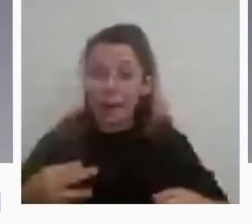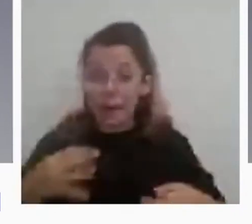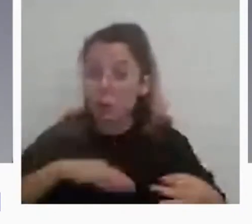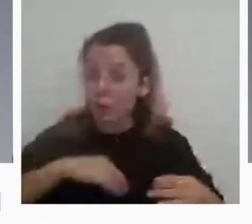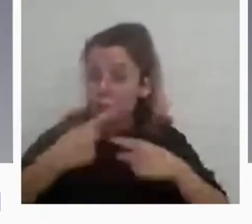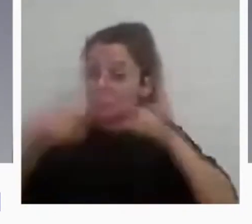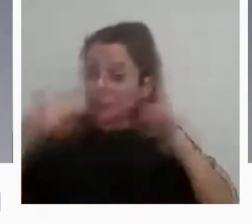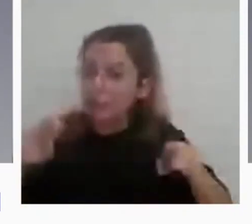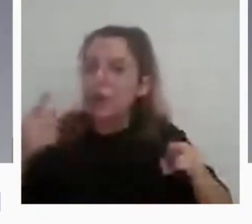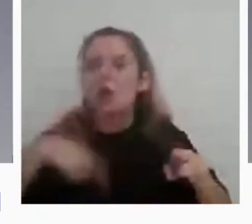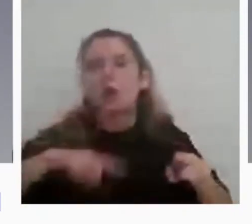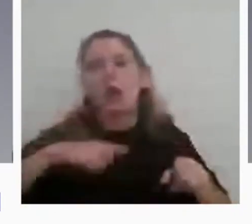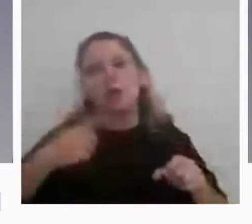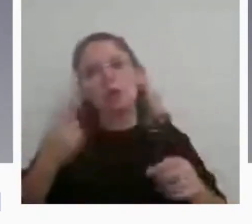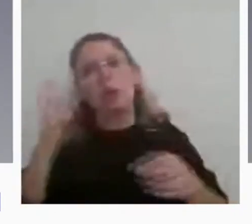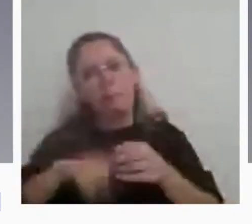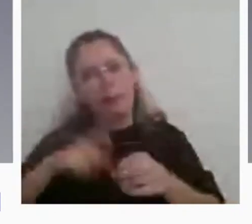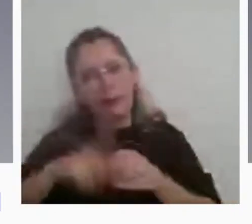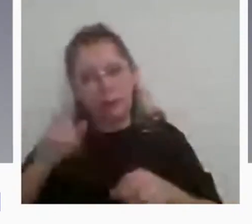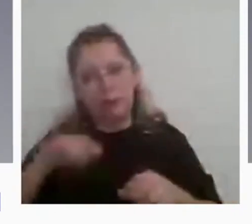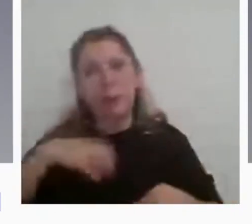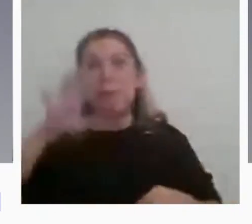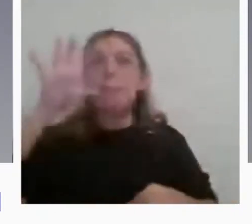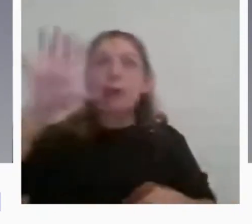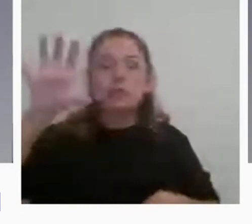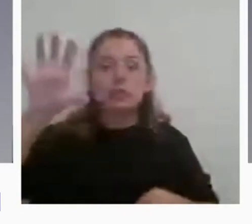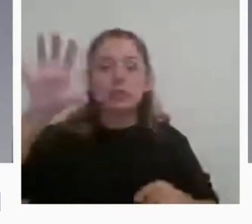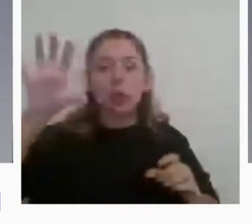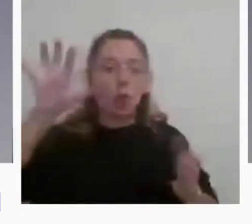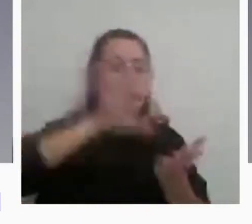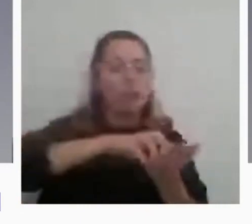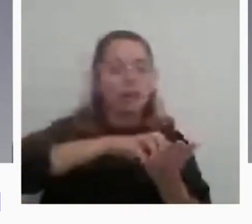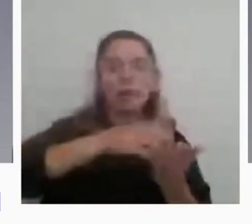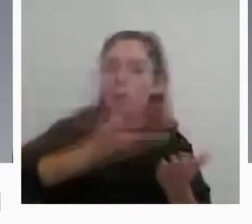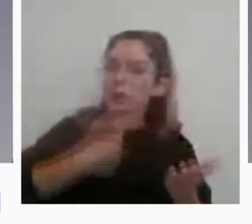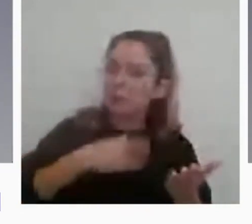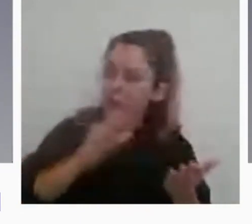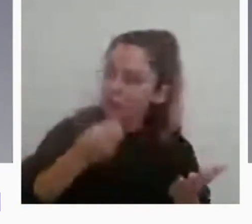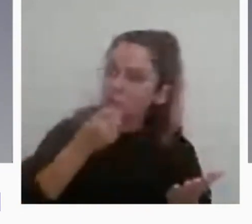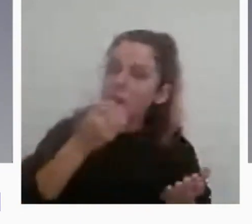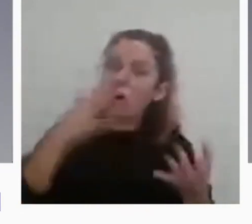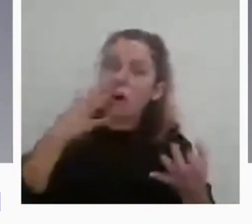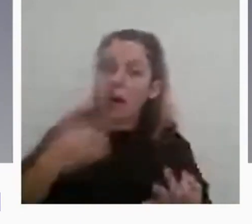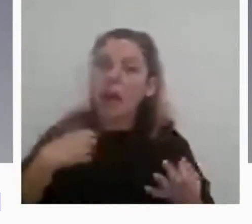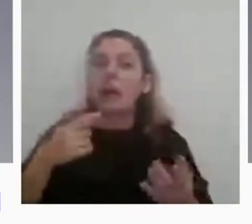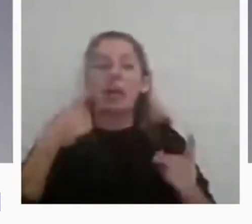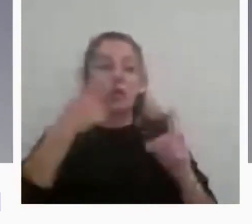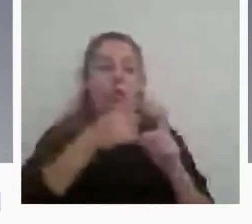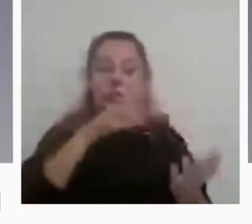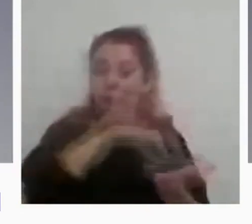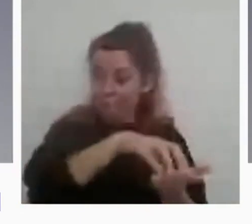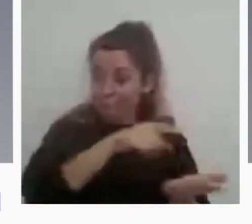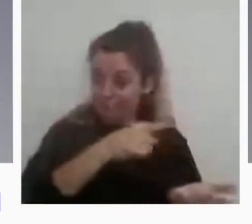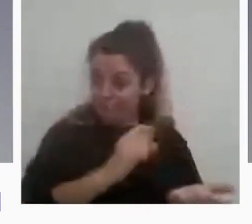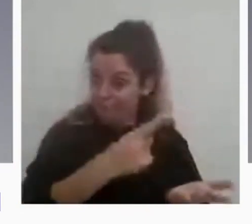también contribuir para un país, no solo para un municipio. Nuestra comunidad, el primer target, el primer objetivo, con